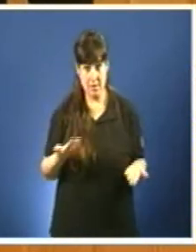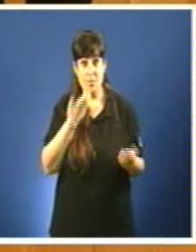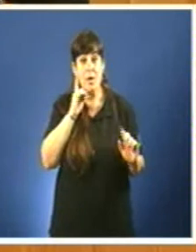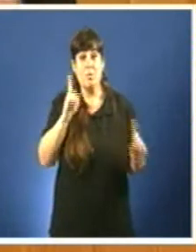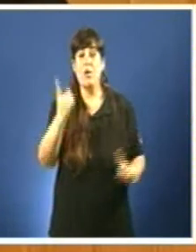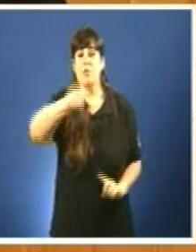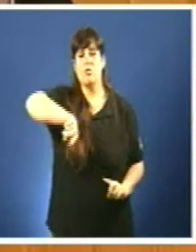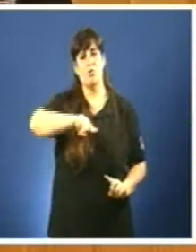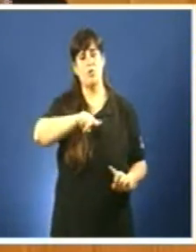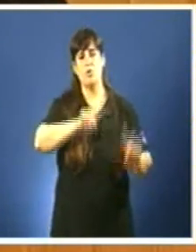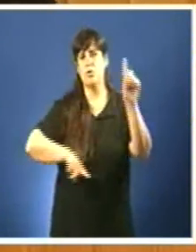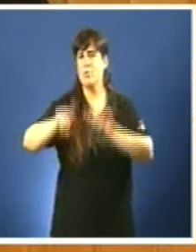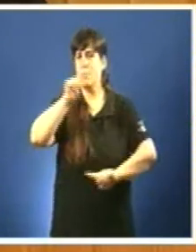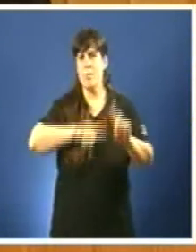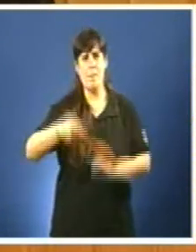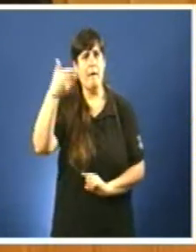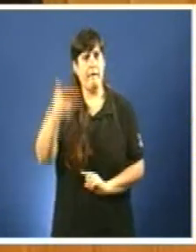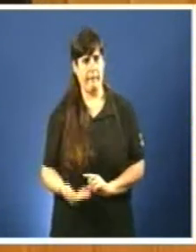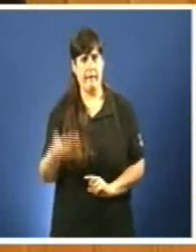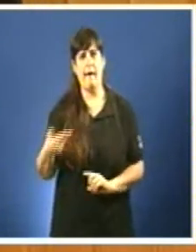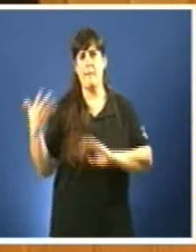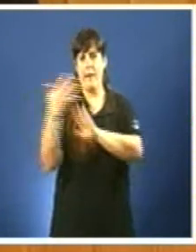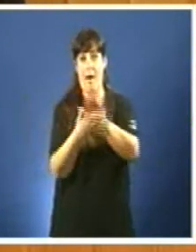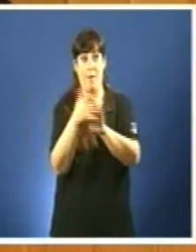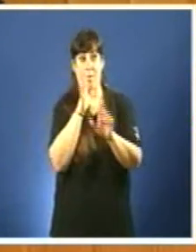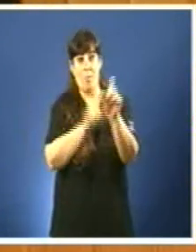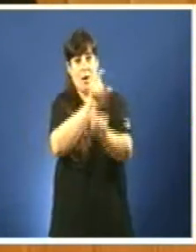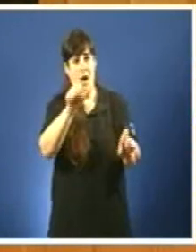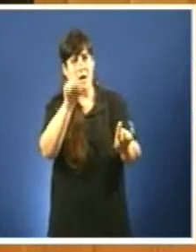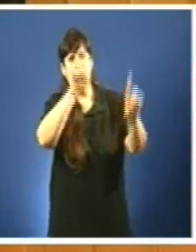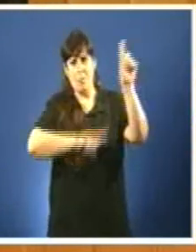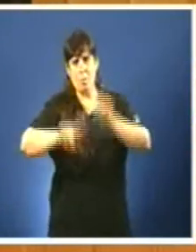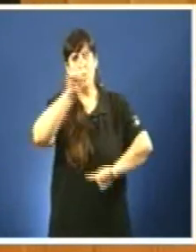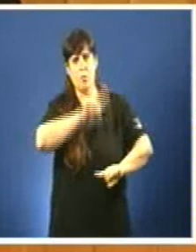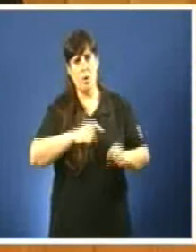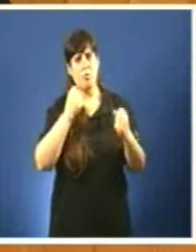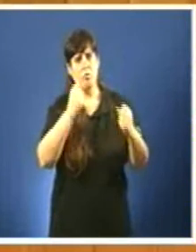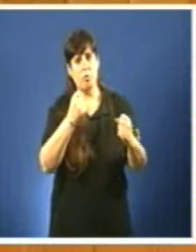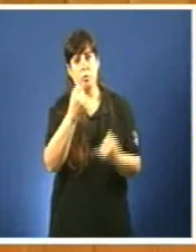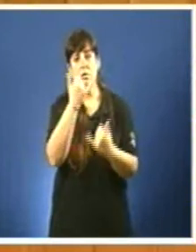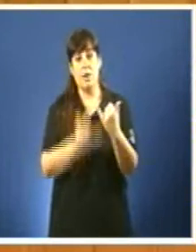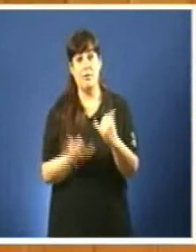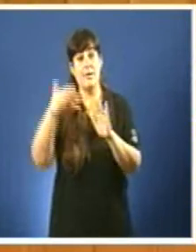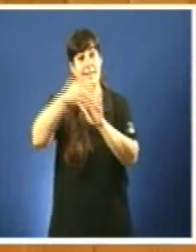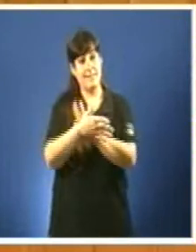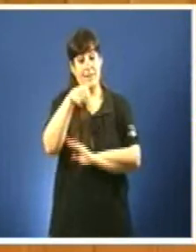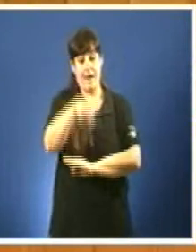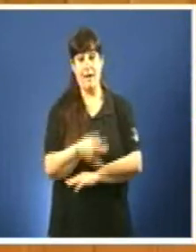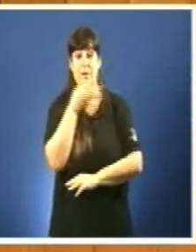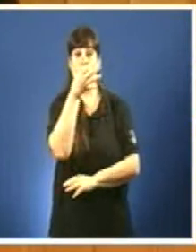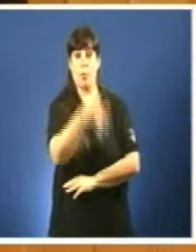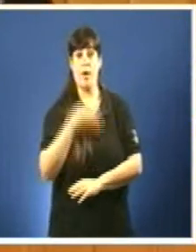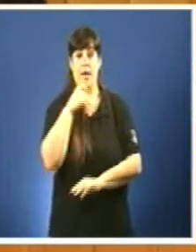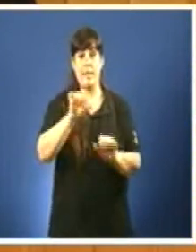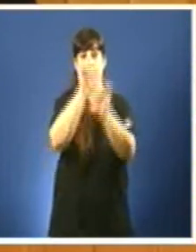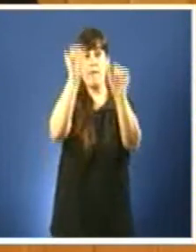falar dunha cuestión que preocupa enormemente os cidadáns, non hai absolutamente nada que impida que esta comparecencia tivese outro